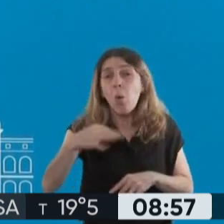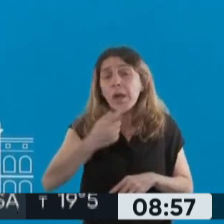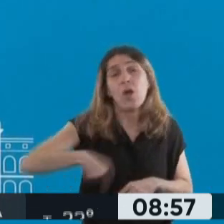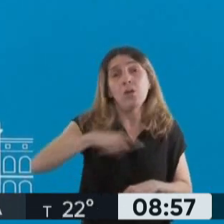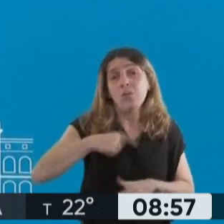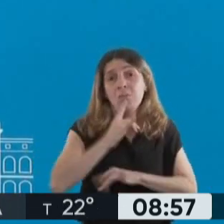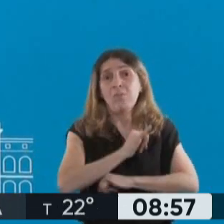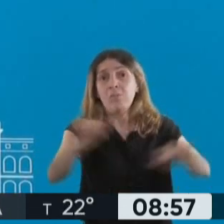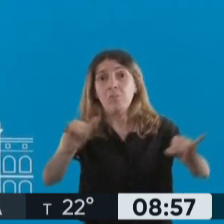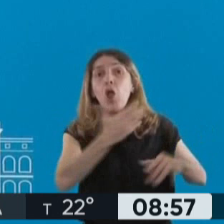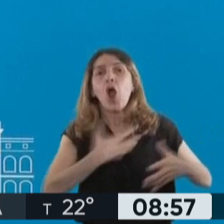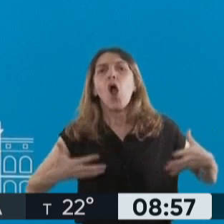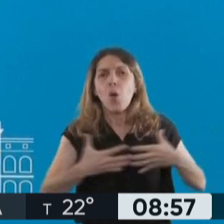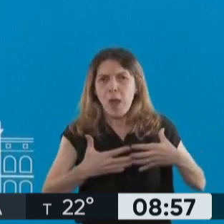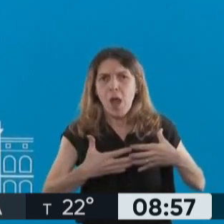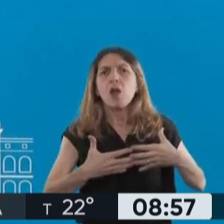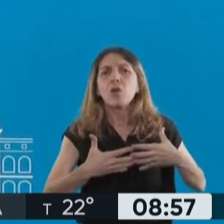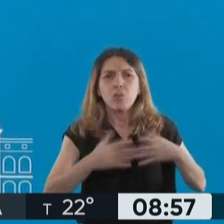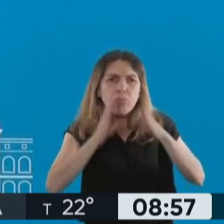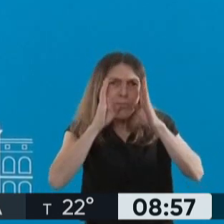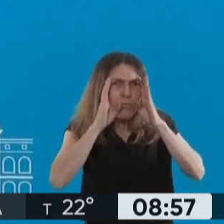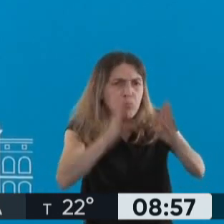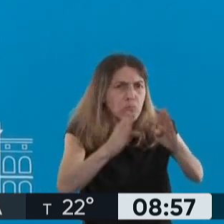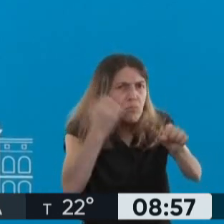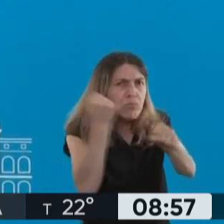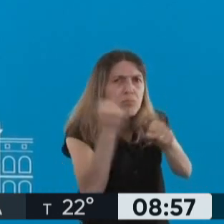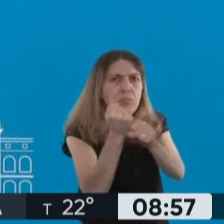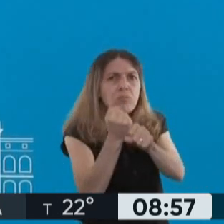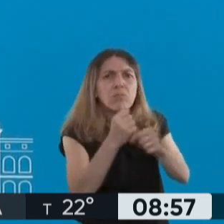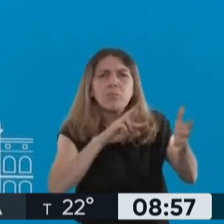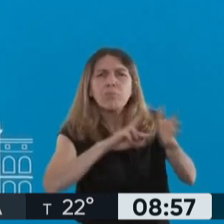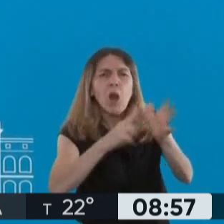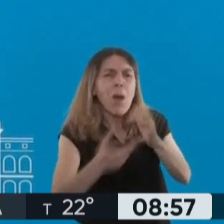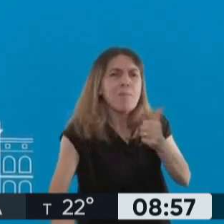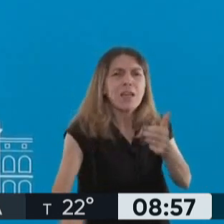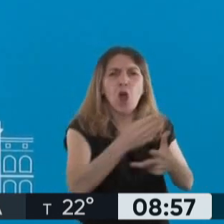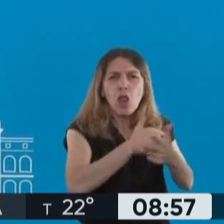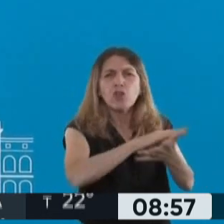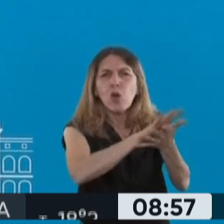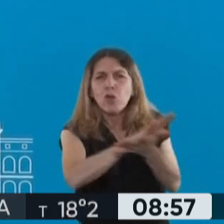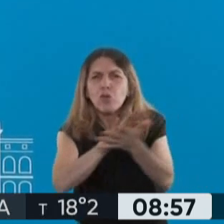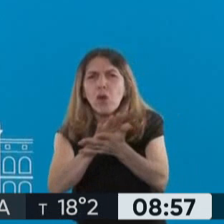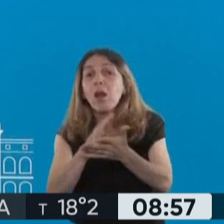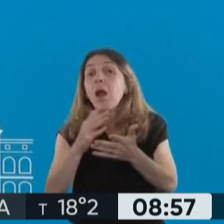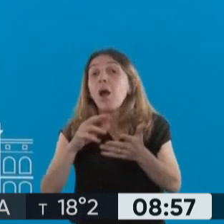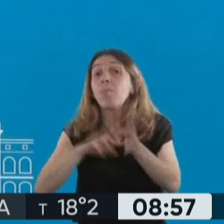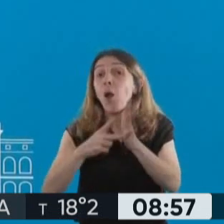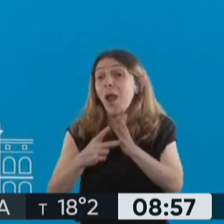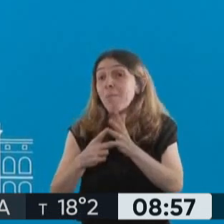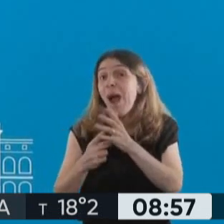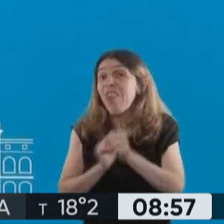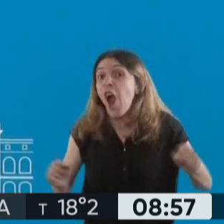tenemos para decir es que el gobierno está abocado a resolver todos los problemas. Estos problemas no sucedieron de un día para el otro, tienen